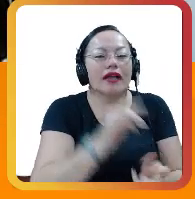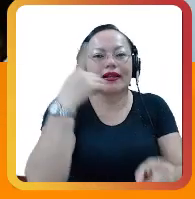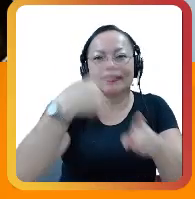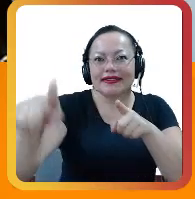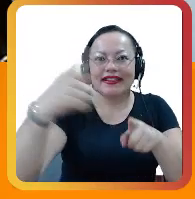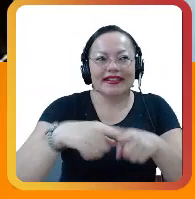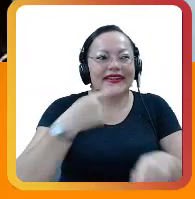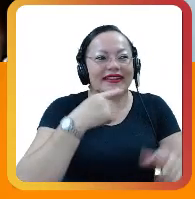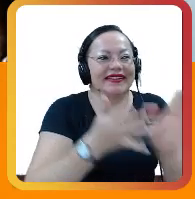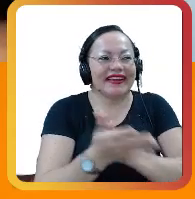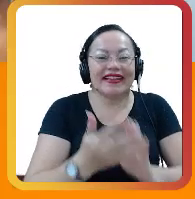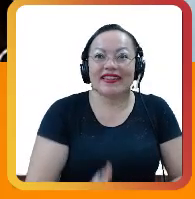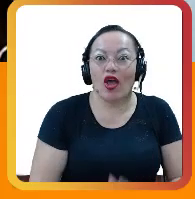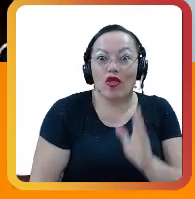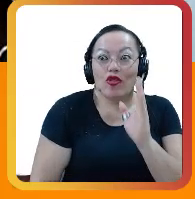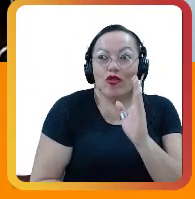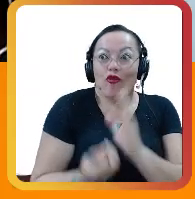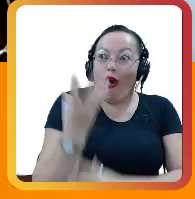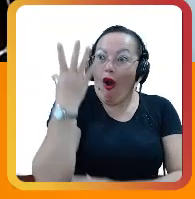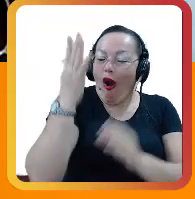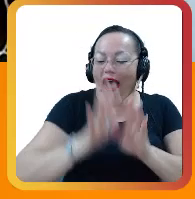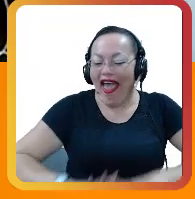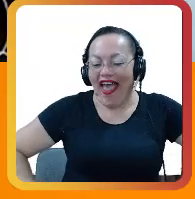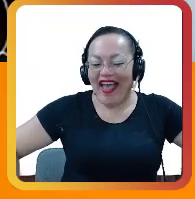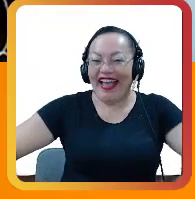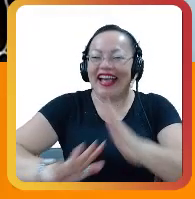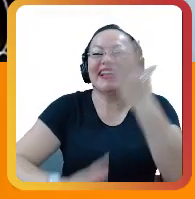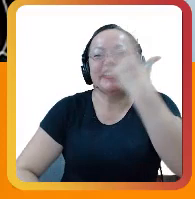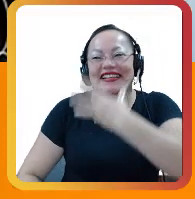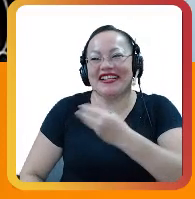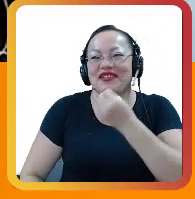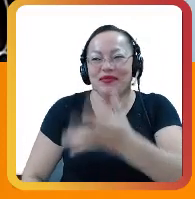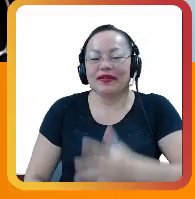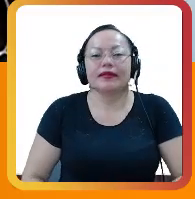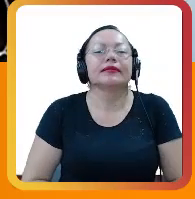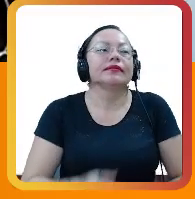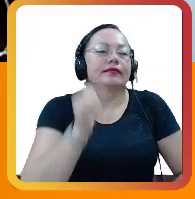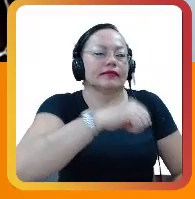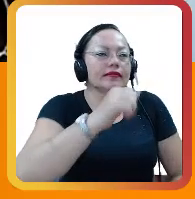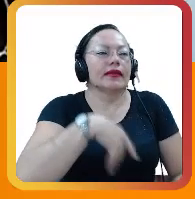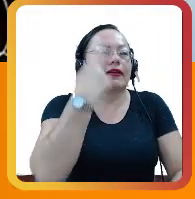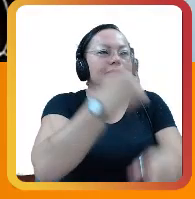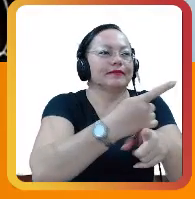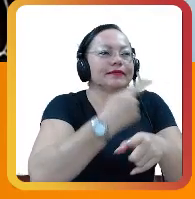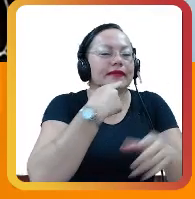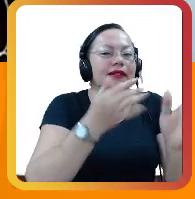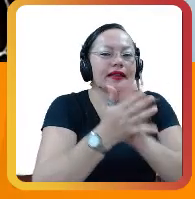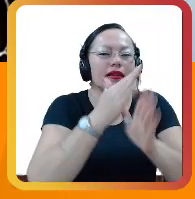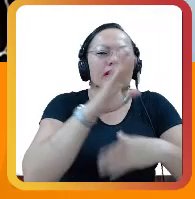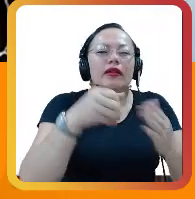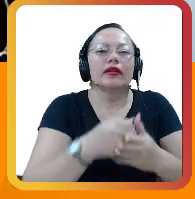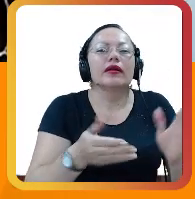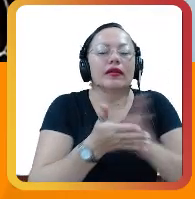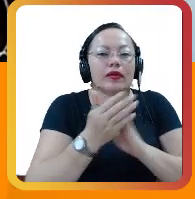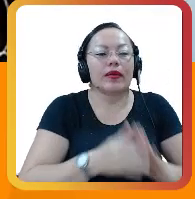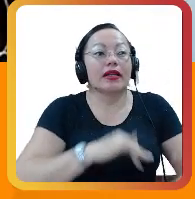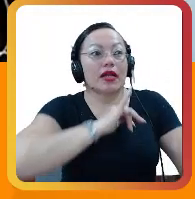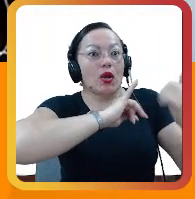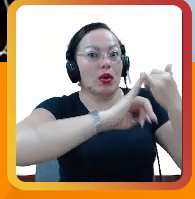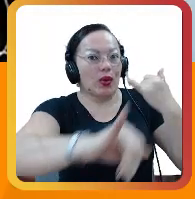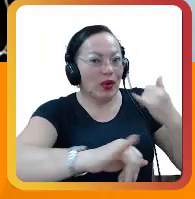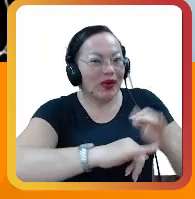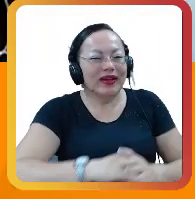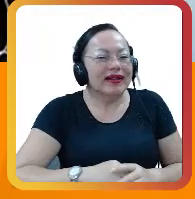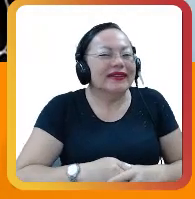Y, voy a ver otro ambiente. Sí, correcto, total. Y estamos en la parte trasera de nuestro canal,